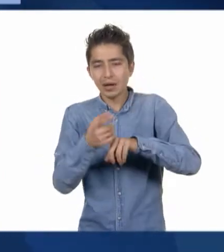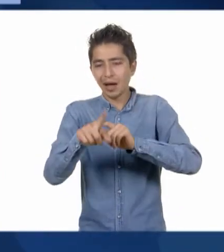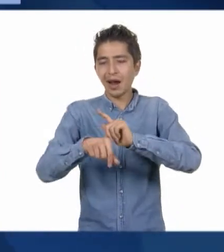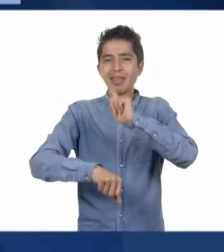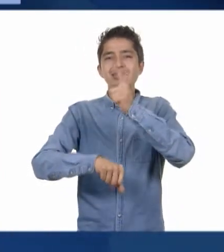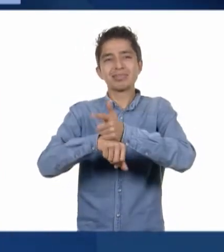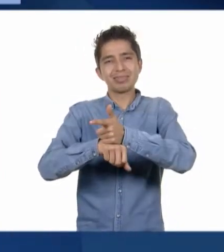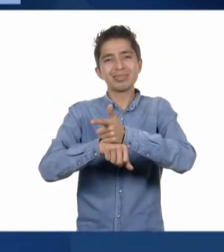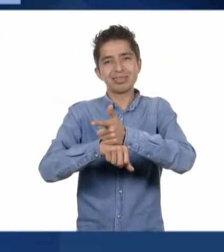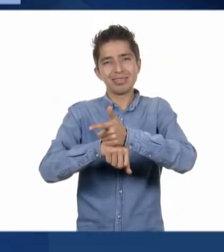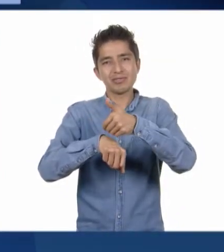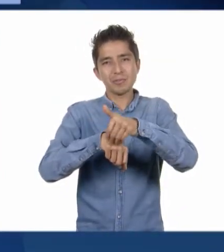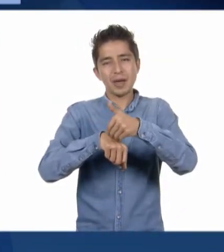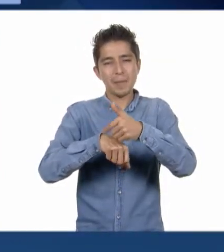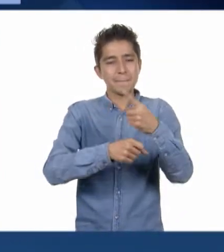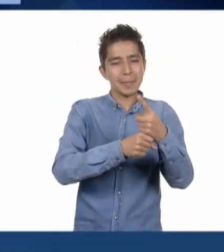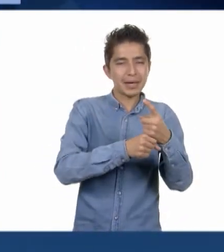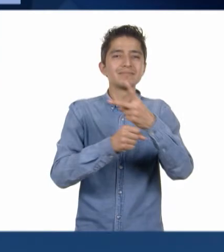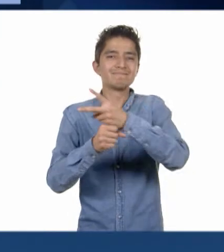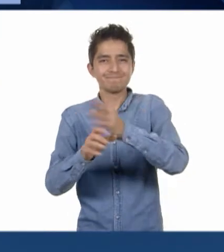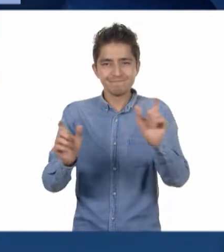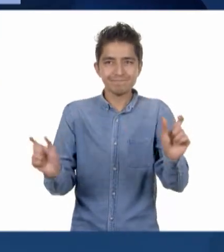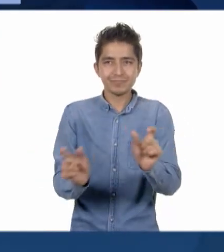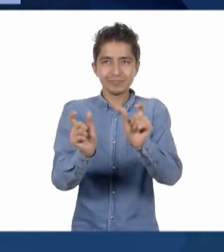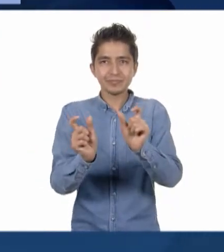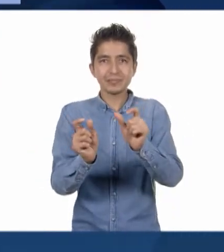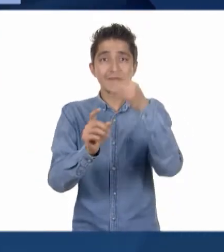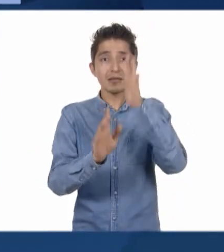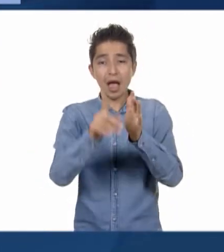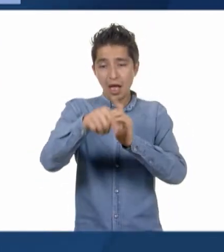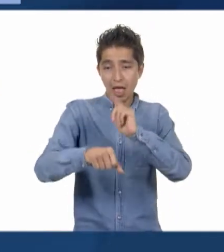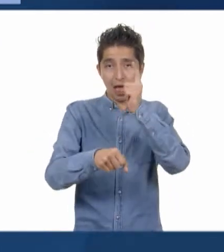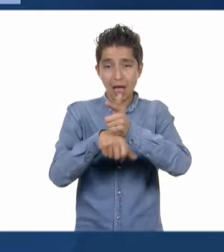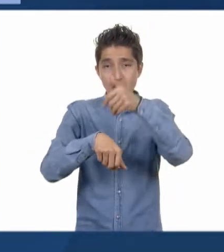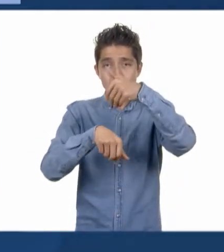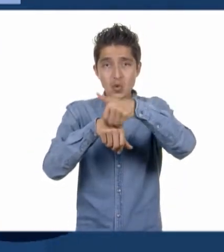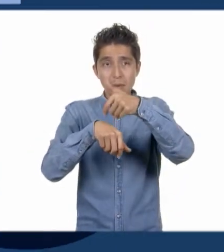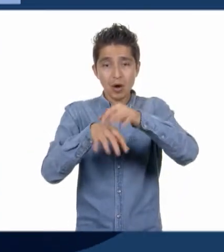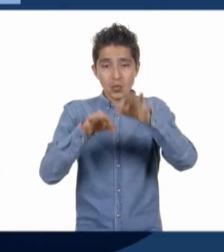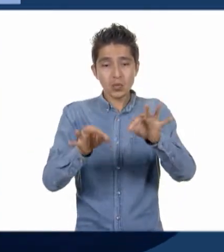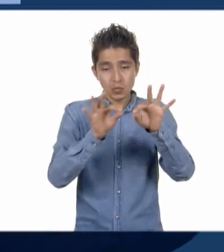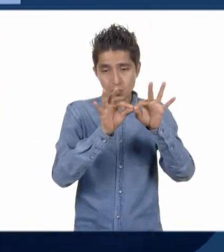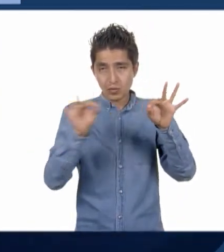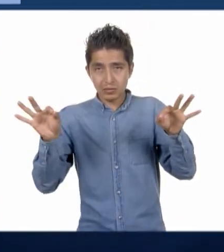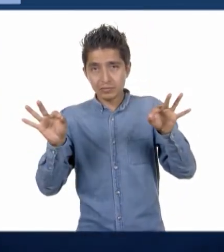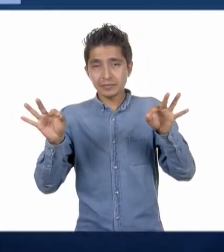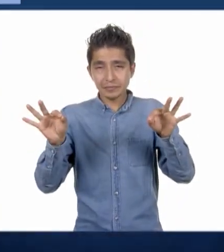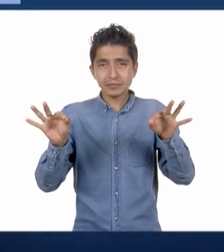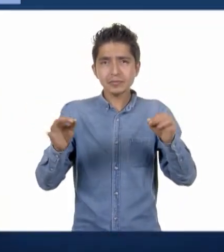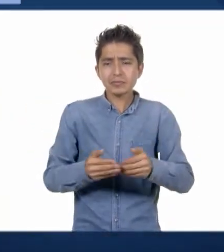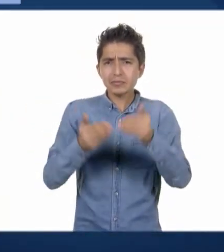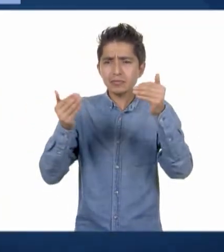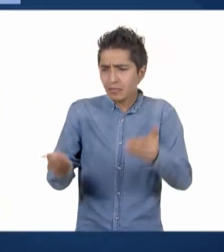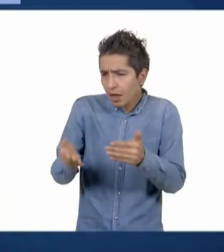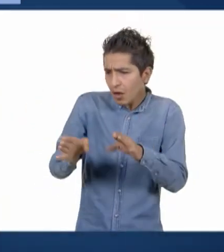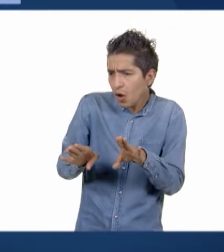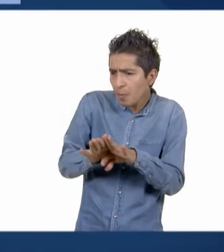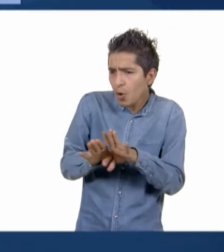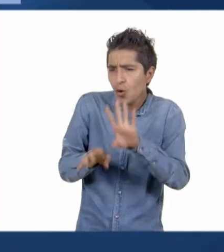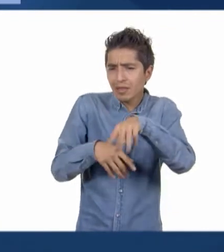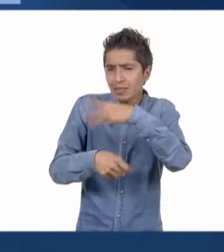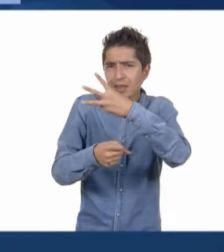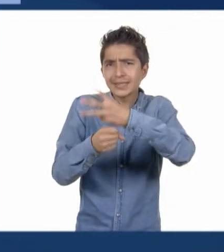ustedes. Y ya que ya localizamos los números que nos piden en la recta, Diana, ahora ¿cómo localizamos un tercer